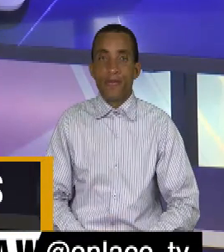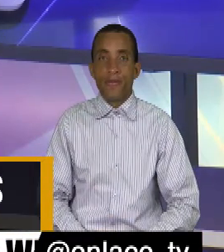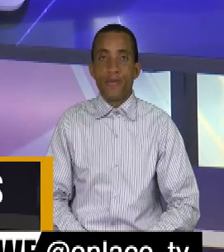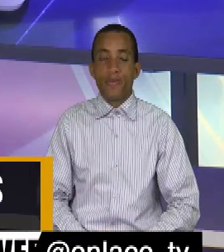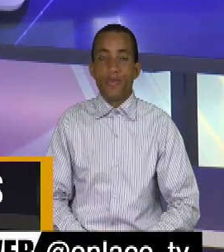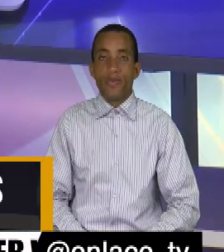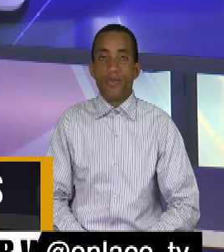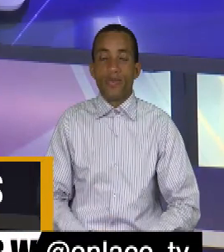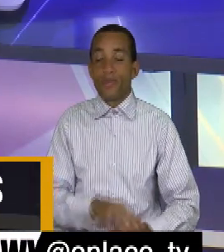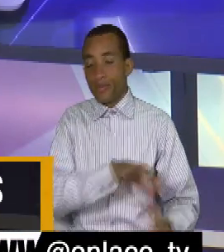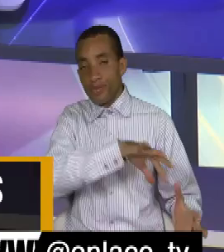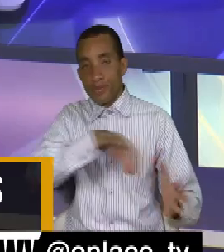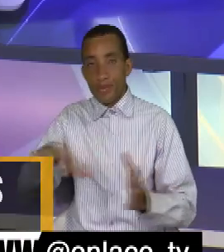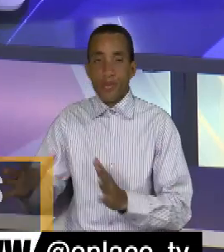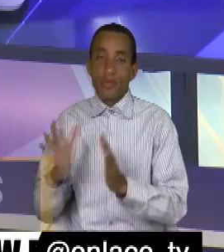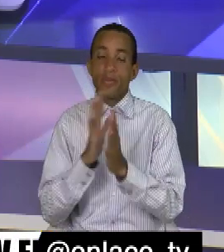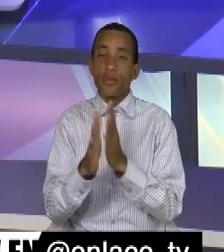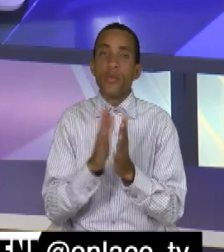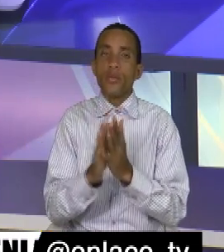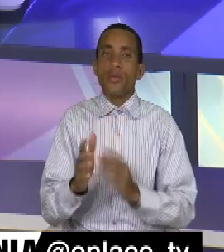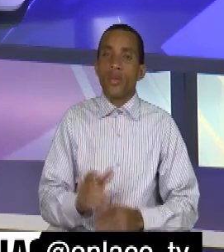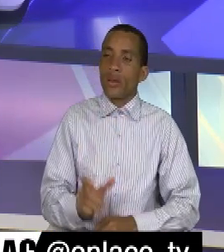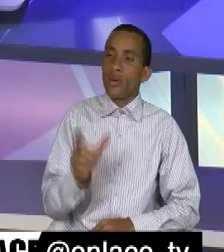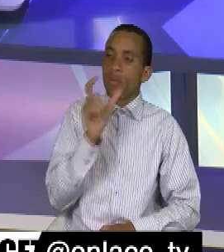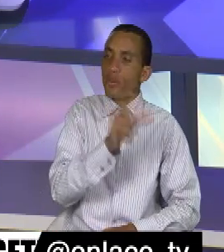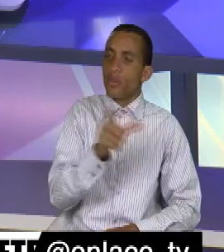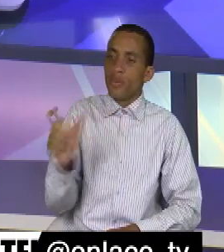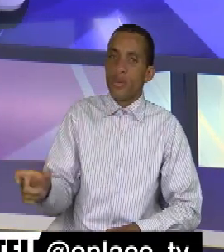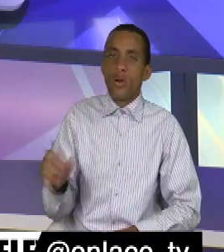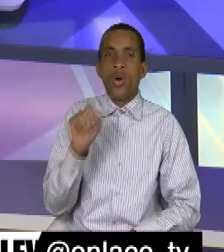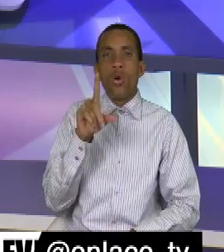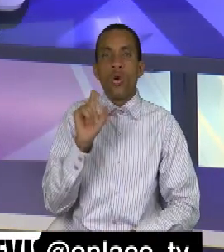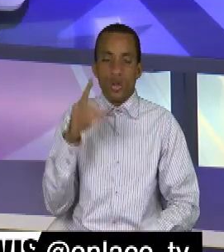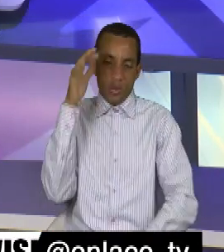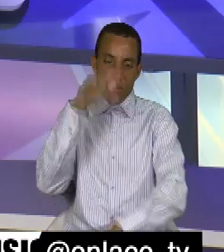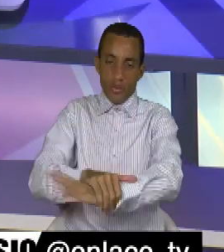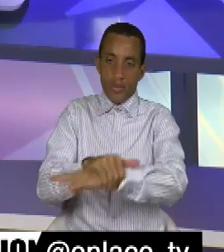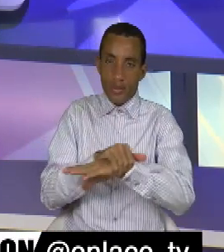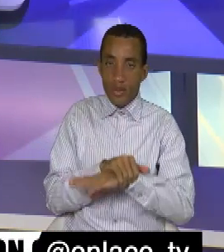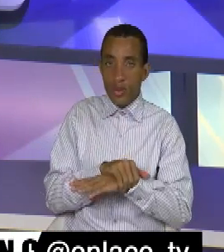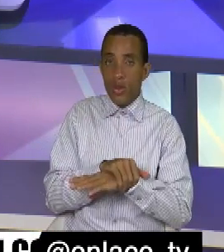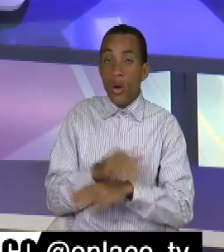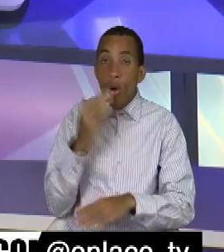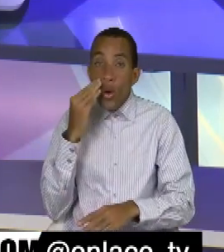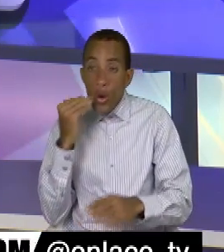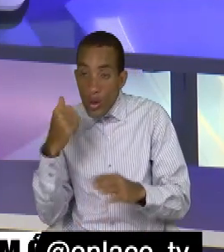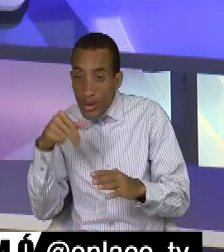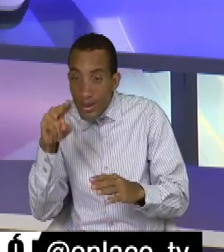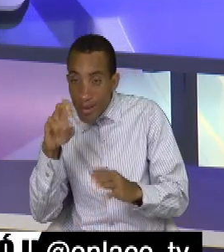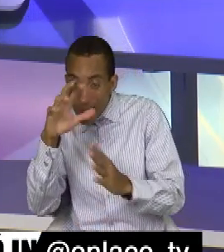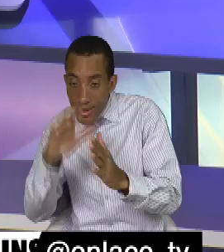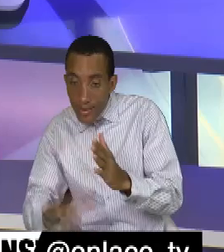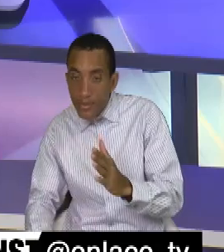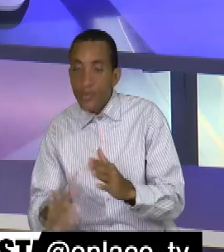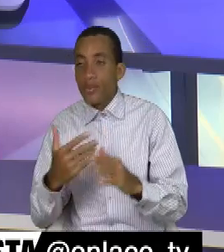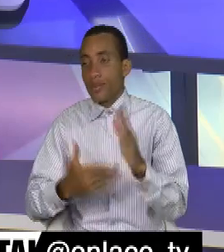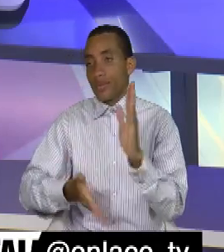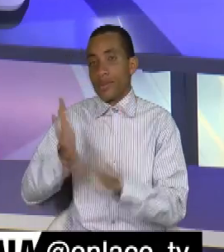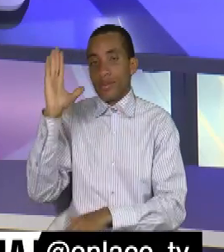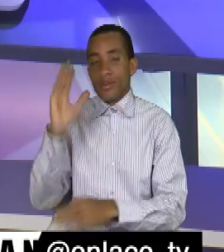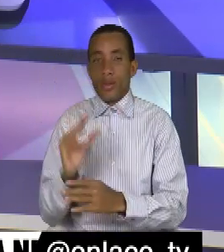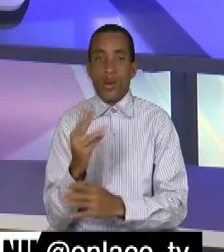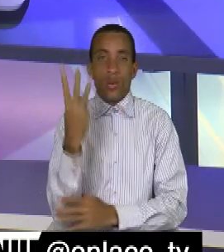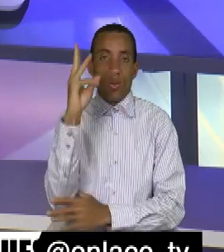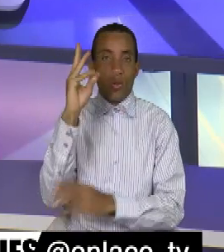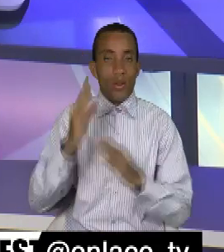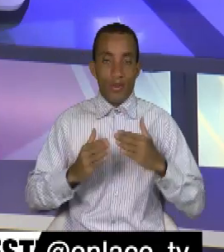Y en otra información, 11 personas fueron detenidas y un menor fue conducido en las últimas horas en la población de Puerto Wilches. Estas personas, al